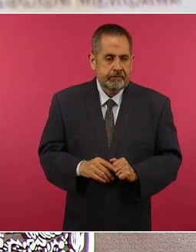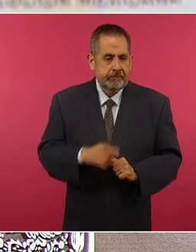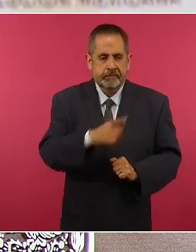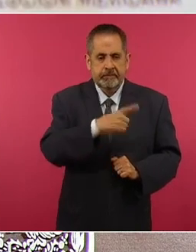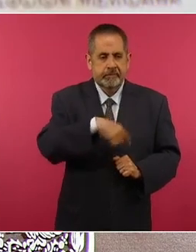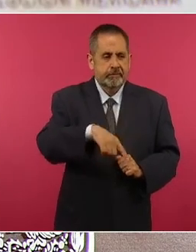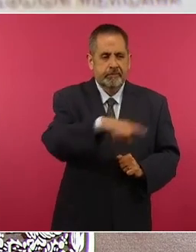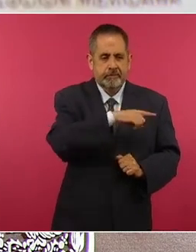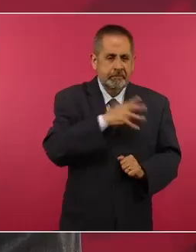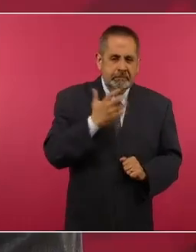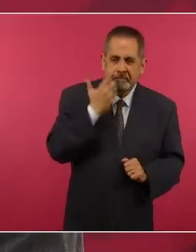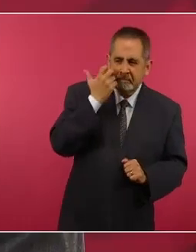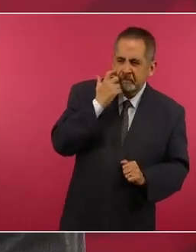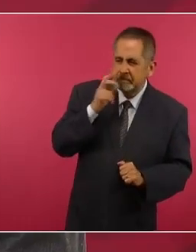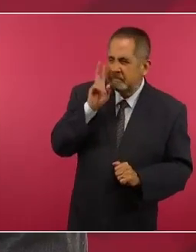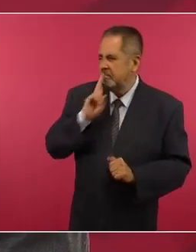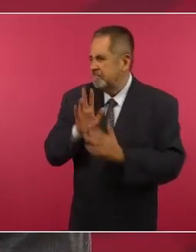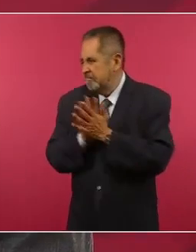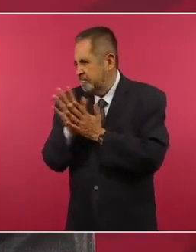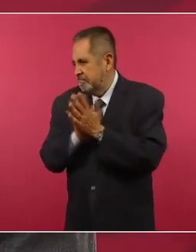sopilotes y